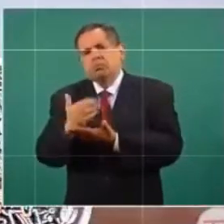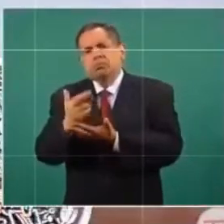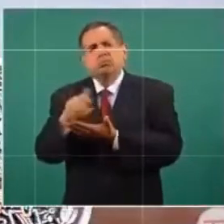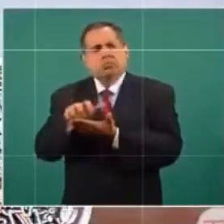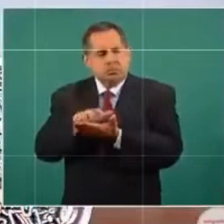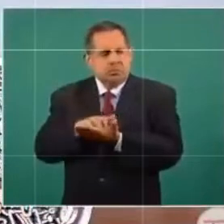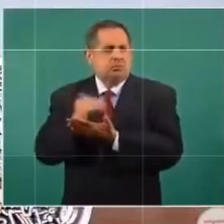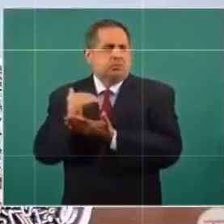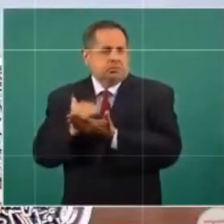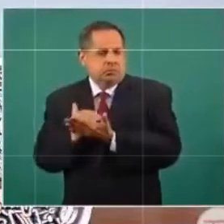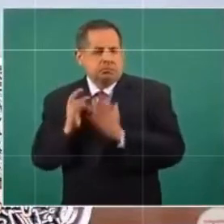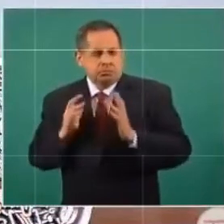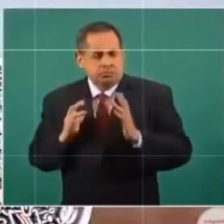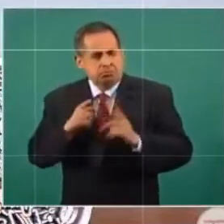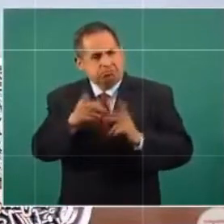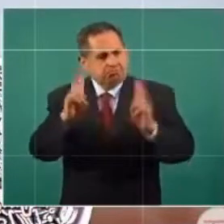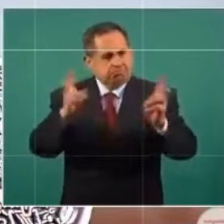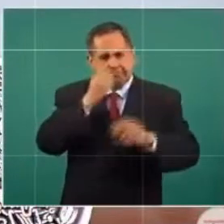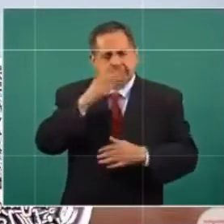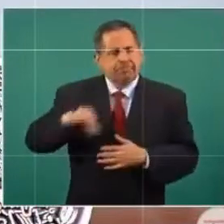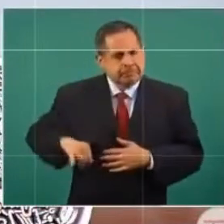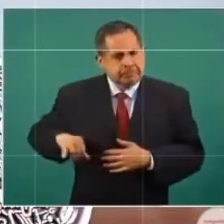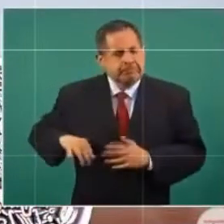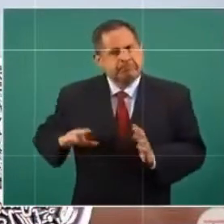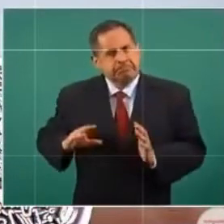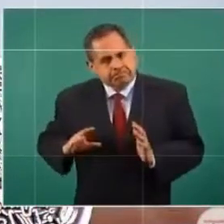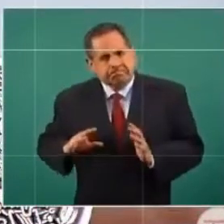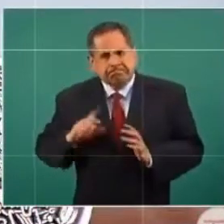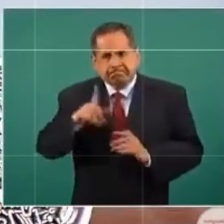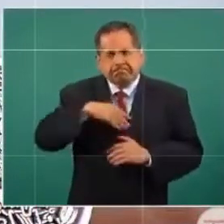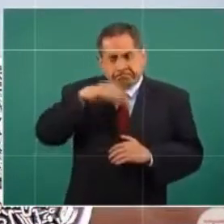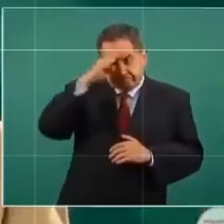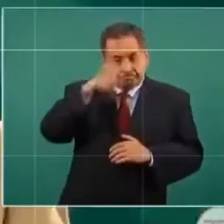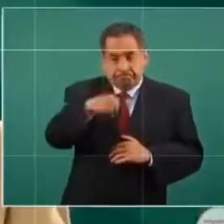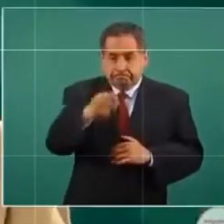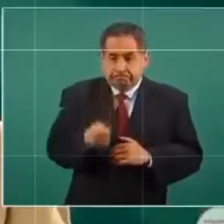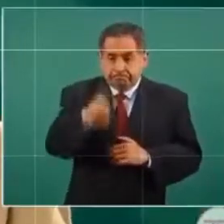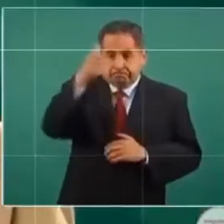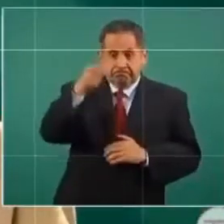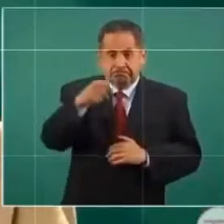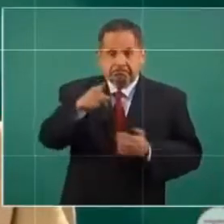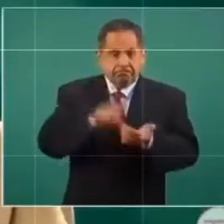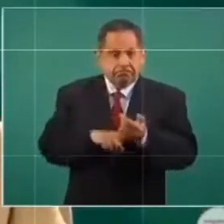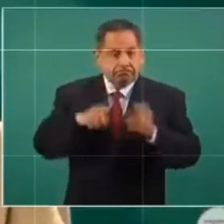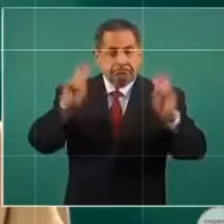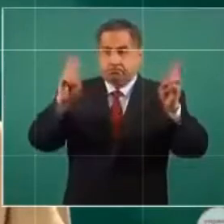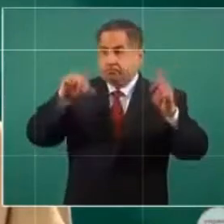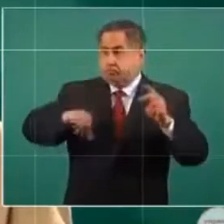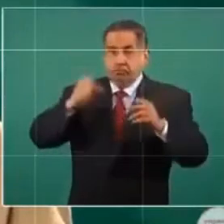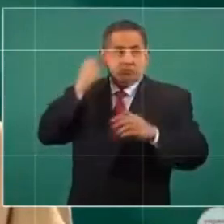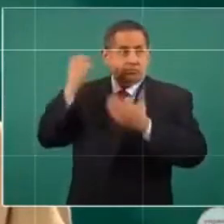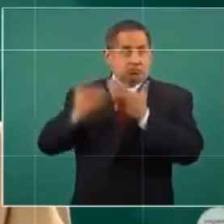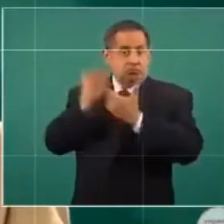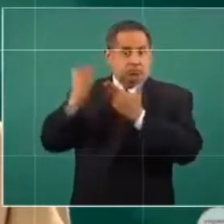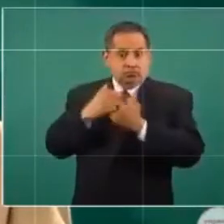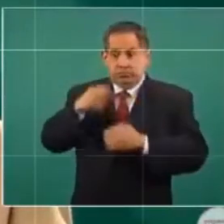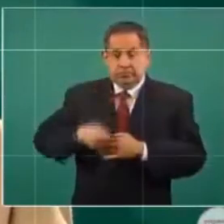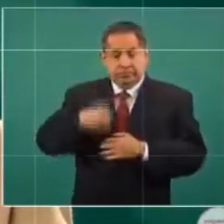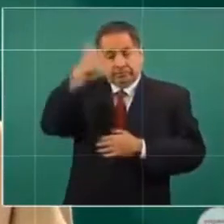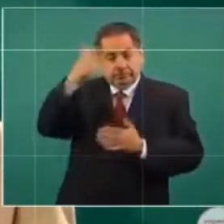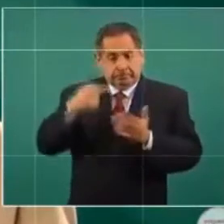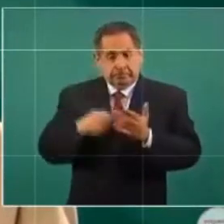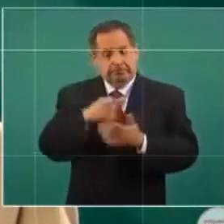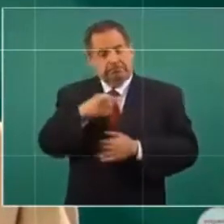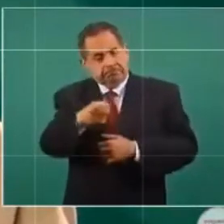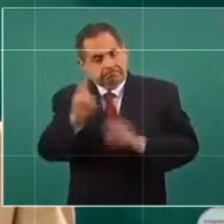es un tema interesante que, hasta donde yo tengo conocimiento, es la primera vez que se trata aquí en estas conferencias de prensa.